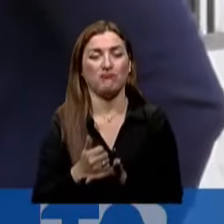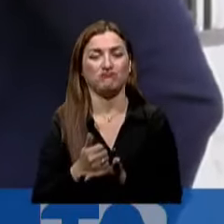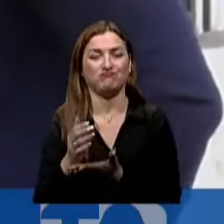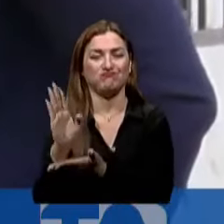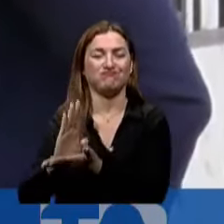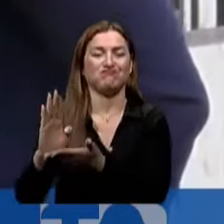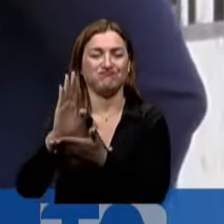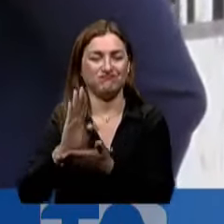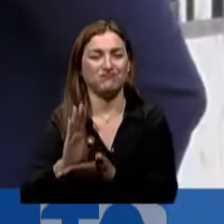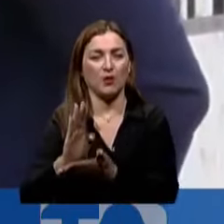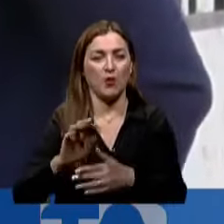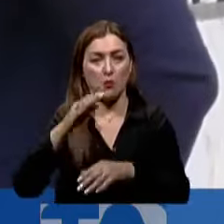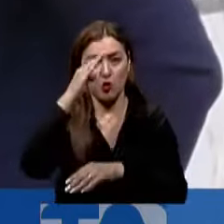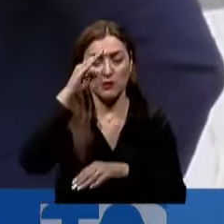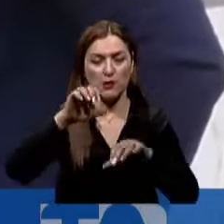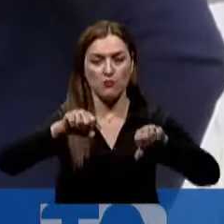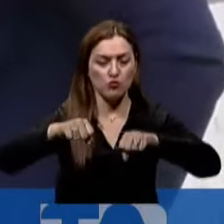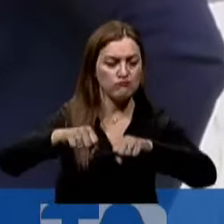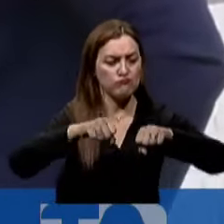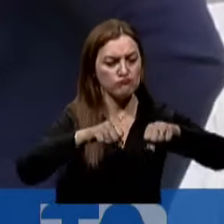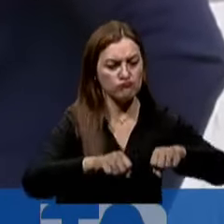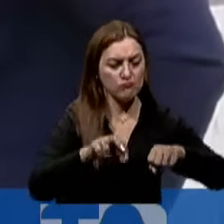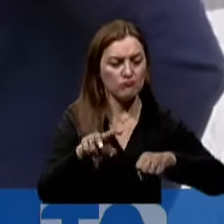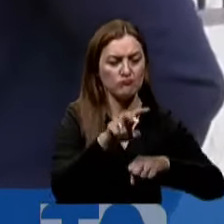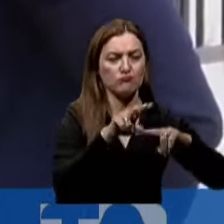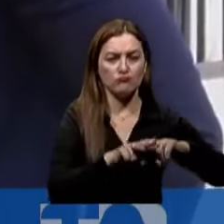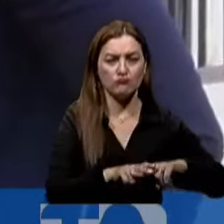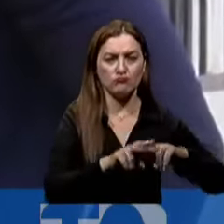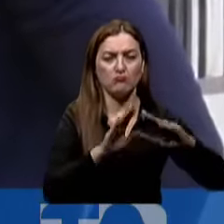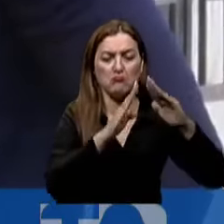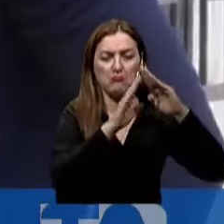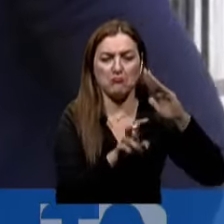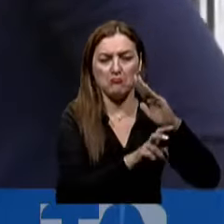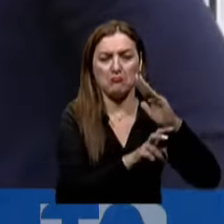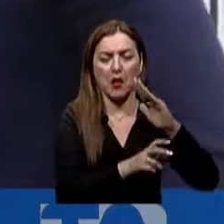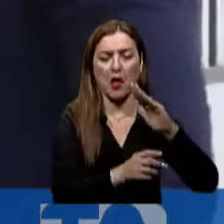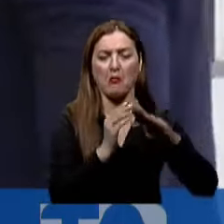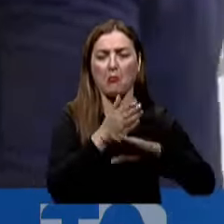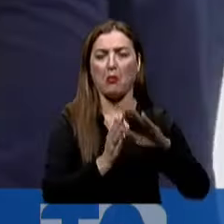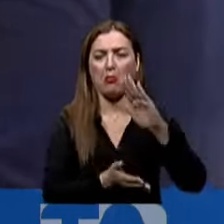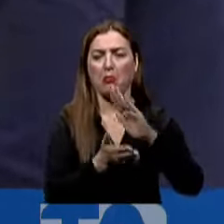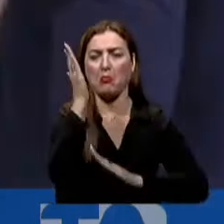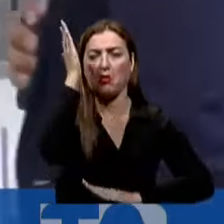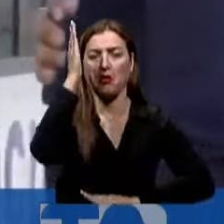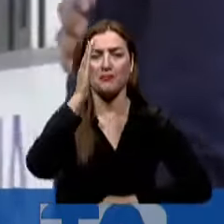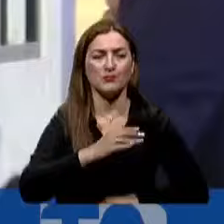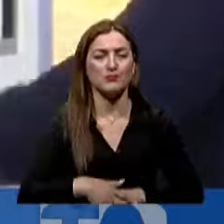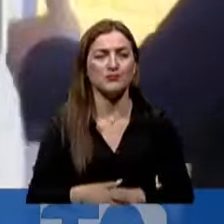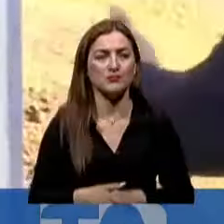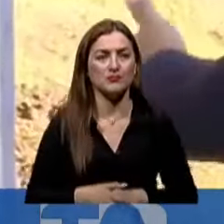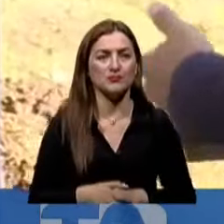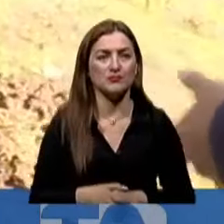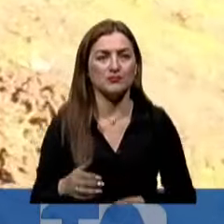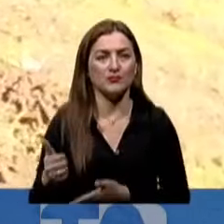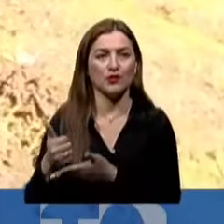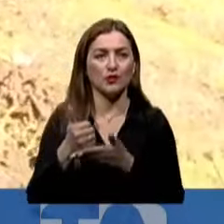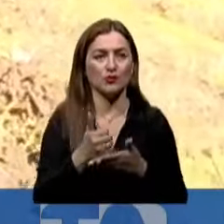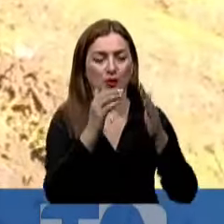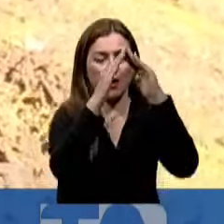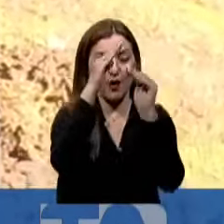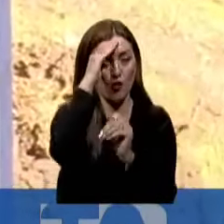había motorizados pasaban aquí pero tomos pensado se se fueron y claro era de gran ayuda porque como ven es una